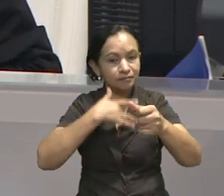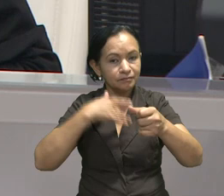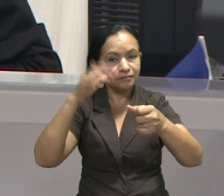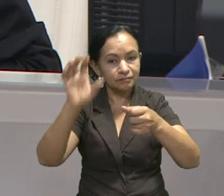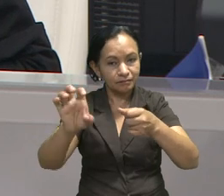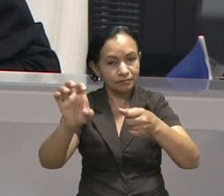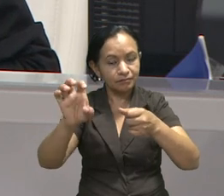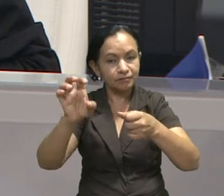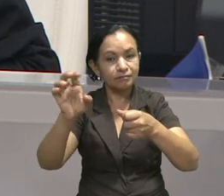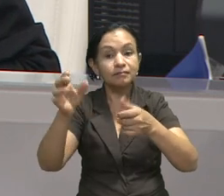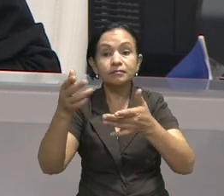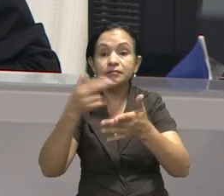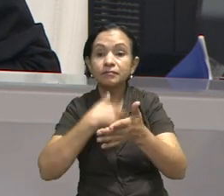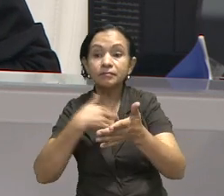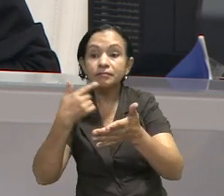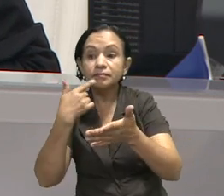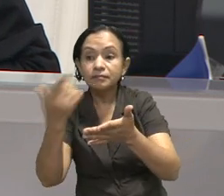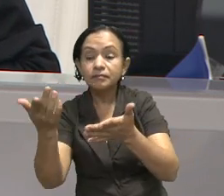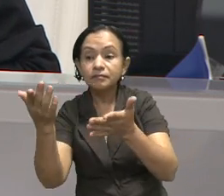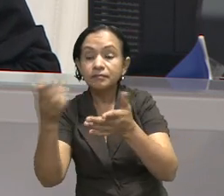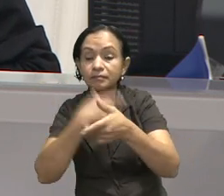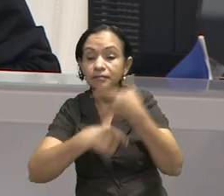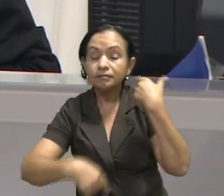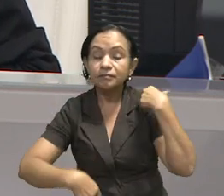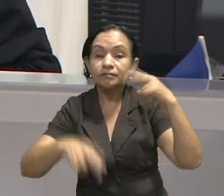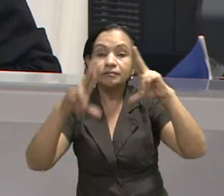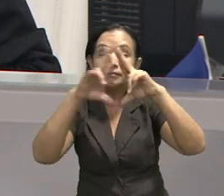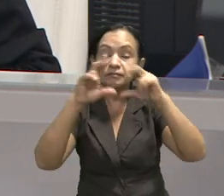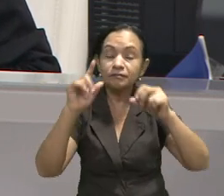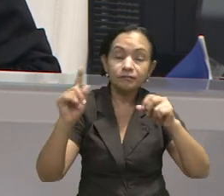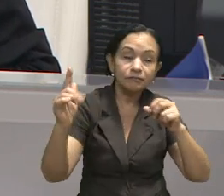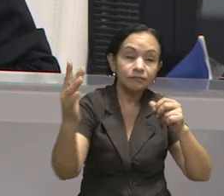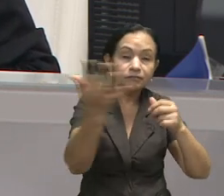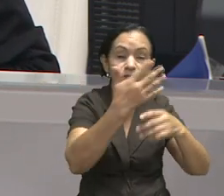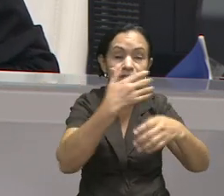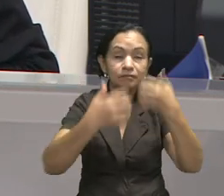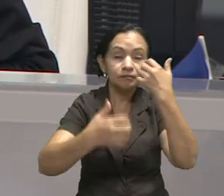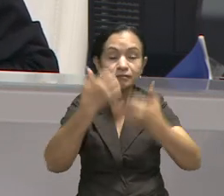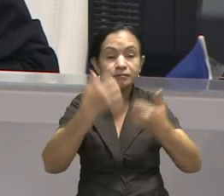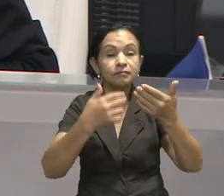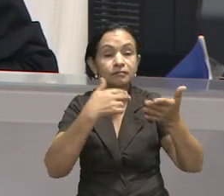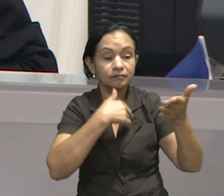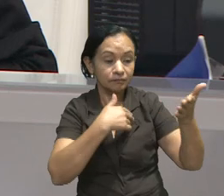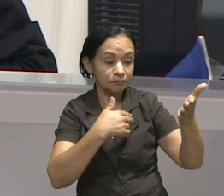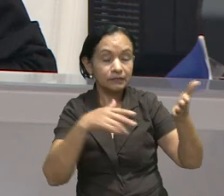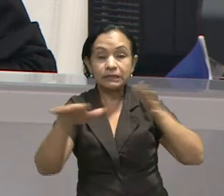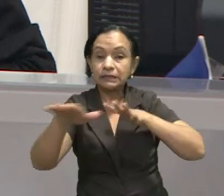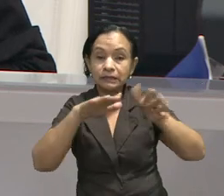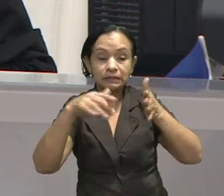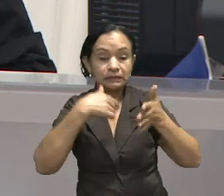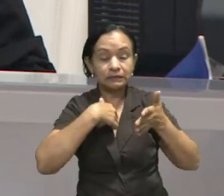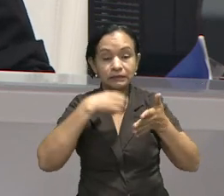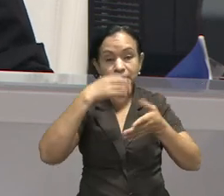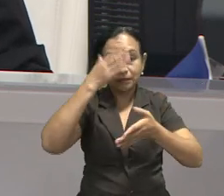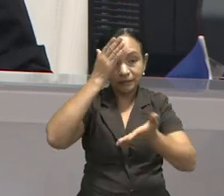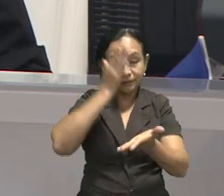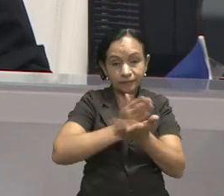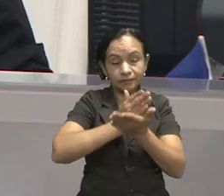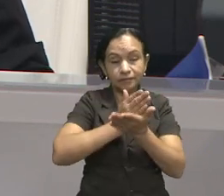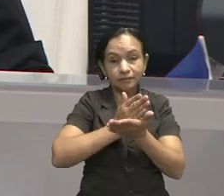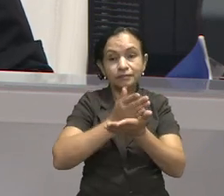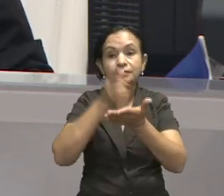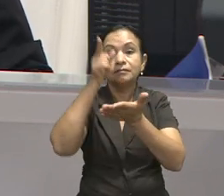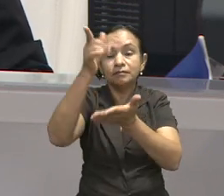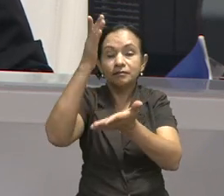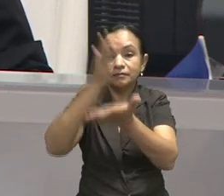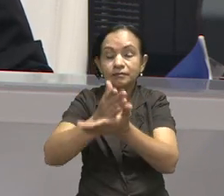E. Someter a consideración del Presidente de la República todos aquellos asuntos cuya ejecución no puede llevarse a cabo con la debida, sin la